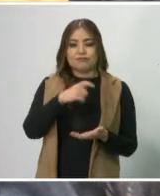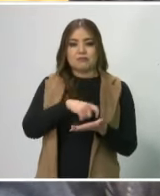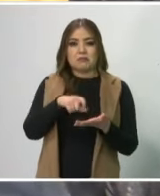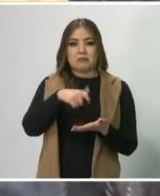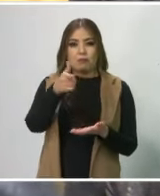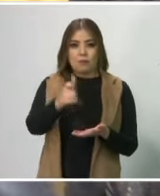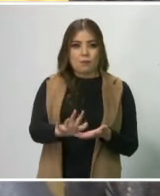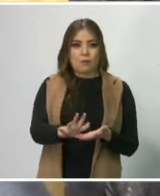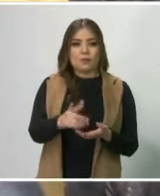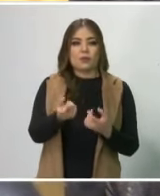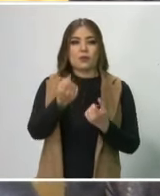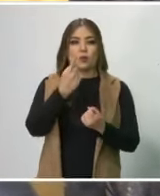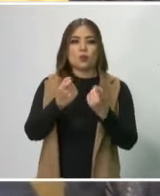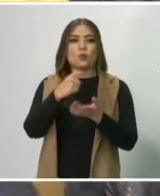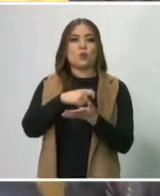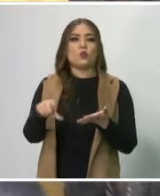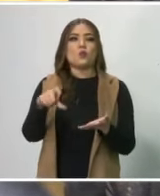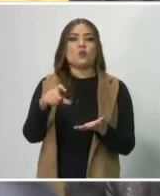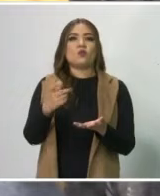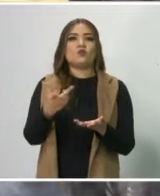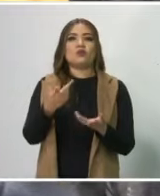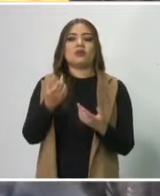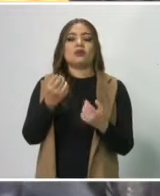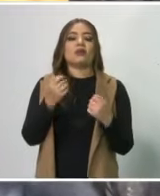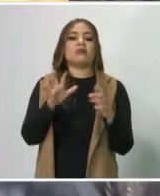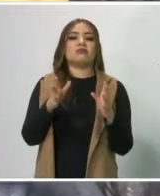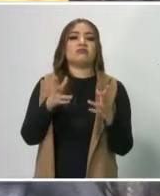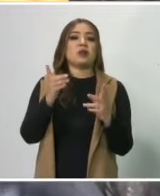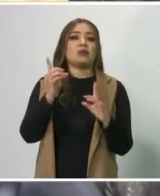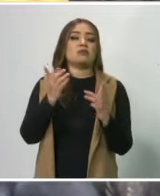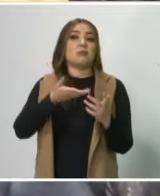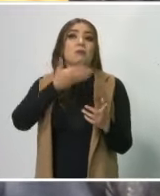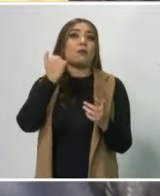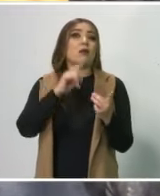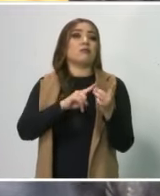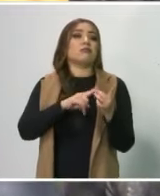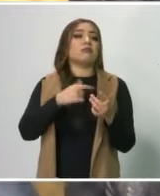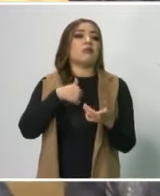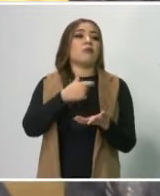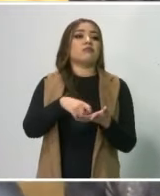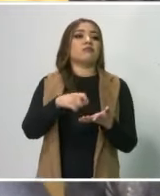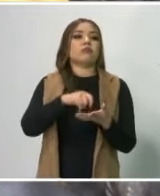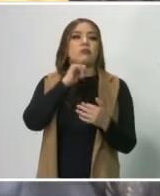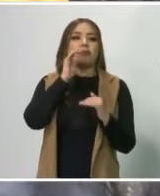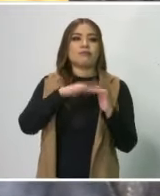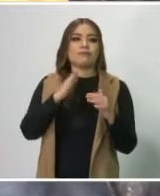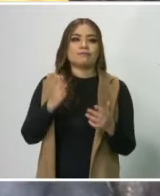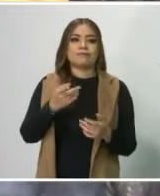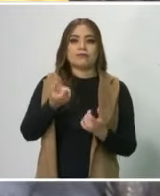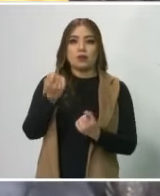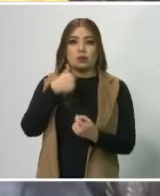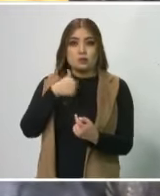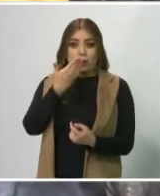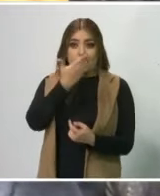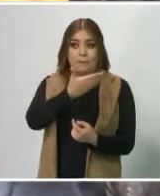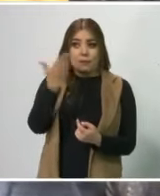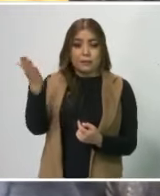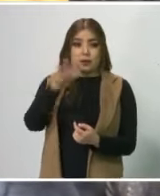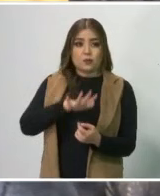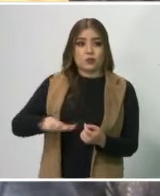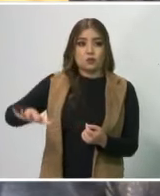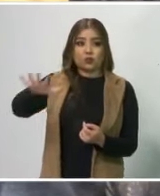y los compran de de dua procedencia entonces lo que le pedimos a la ciudadanía que pues nos unamos